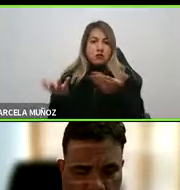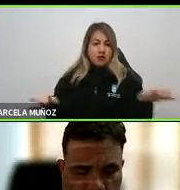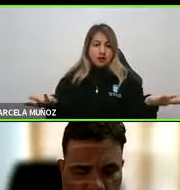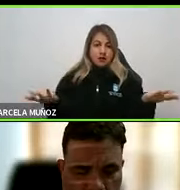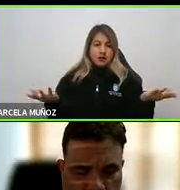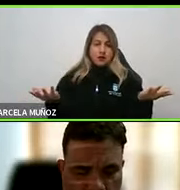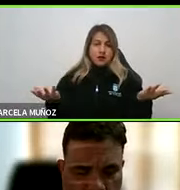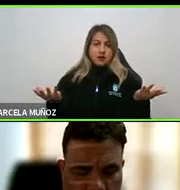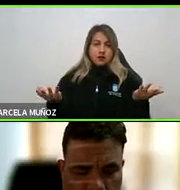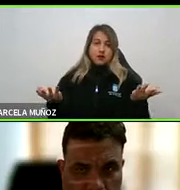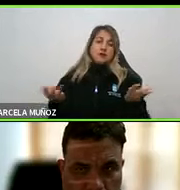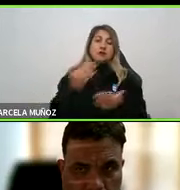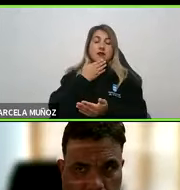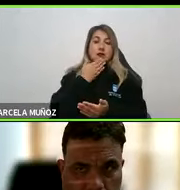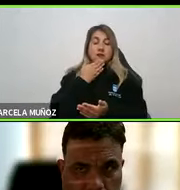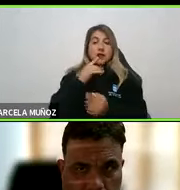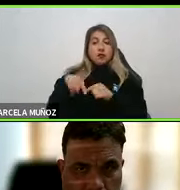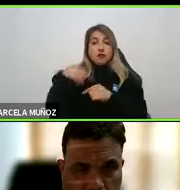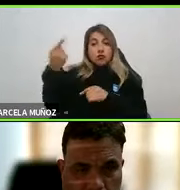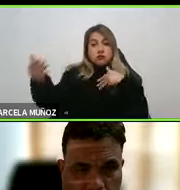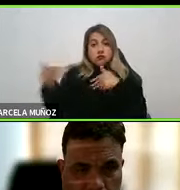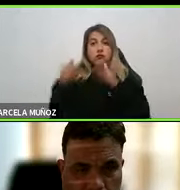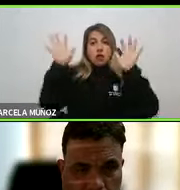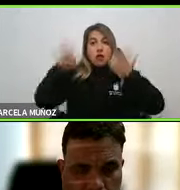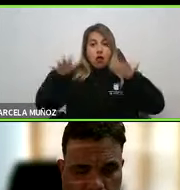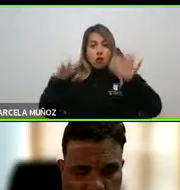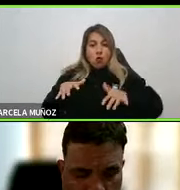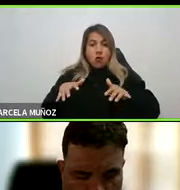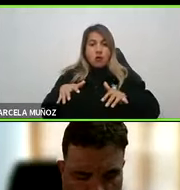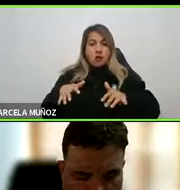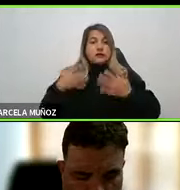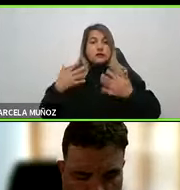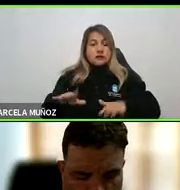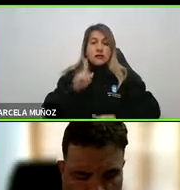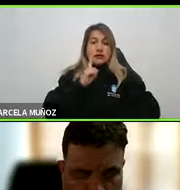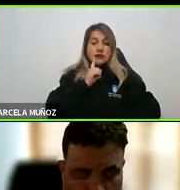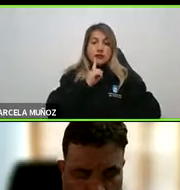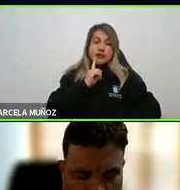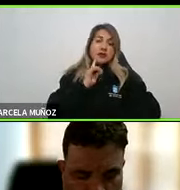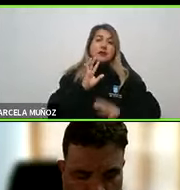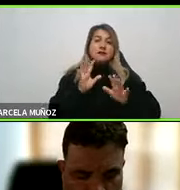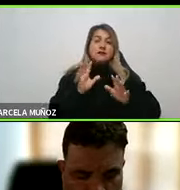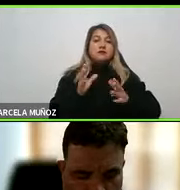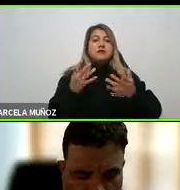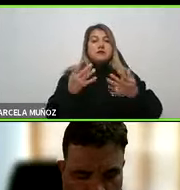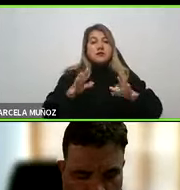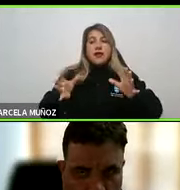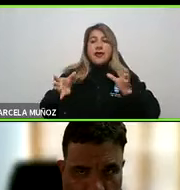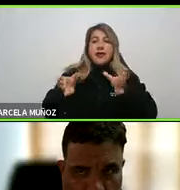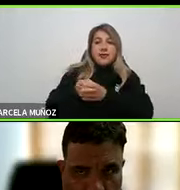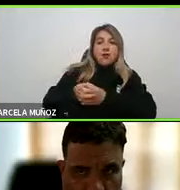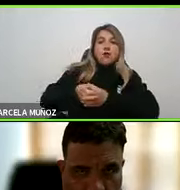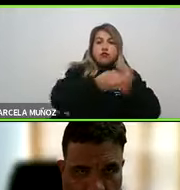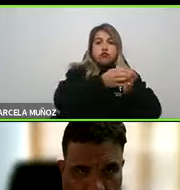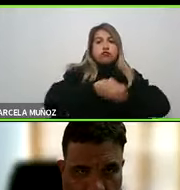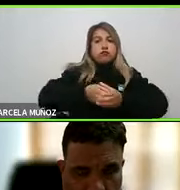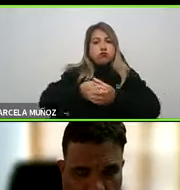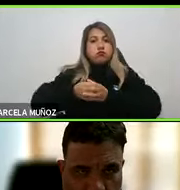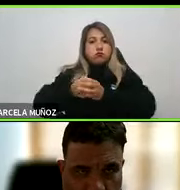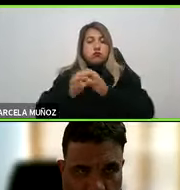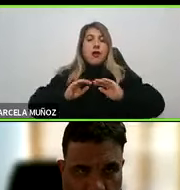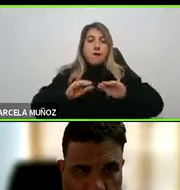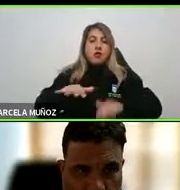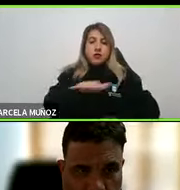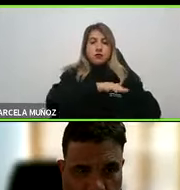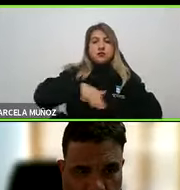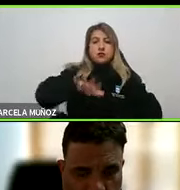posible, cuando se venga un próximo frente de agua, exista la posibilidad de ya contar con los equipos, antes que se inunde, contar con equipos de operaciones, también reforzando el sector. Si hay